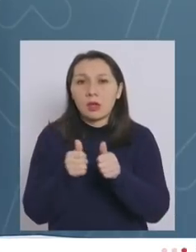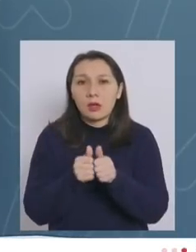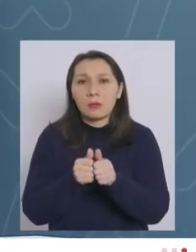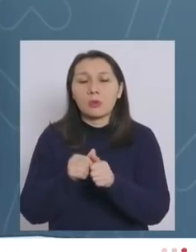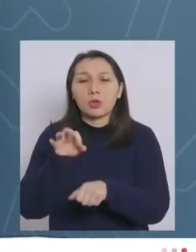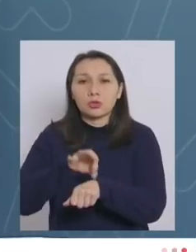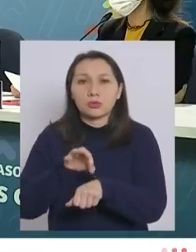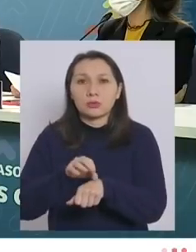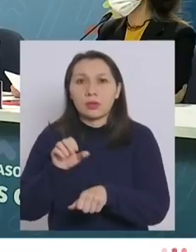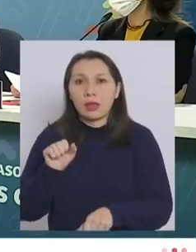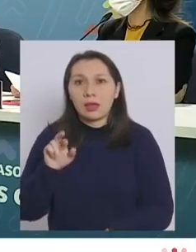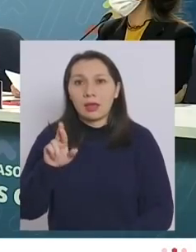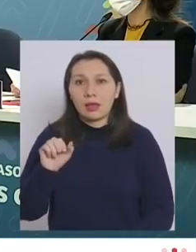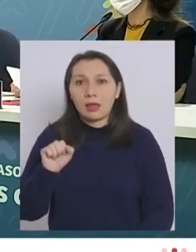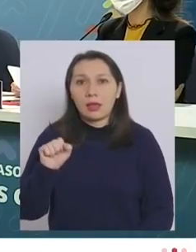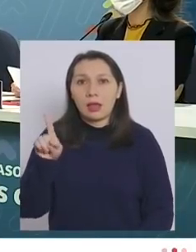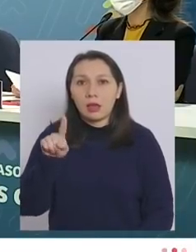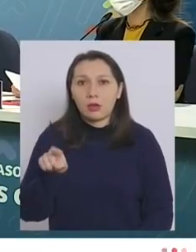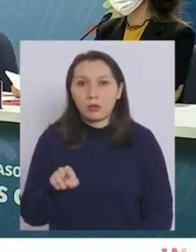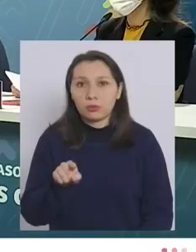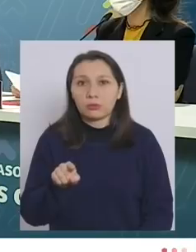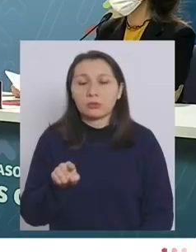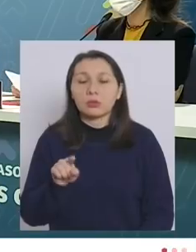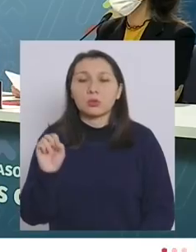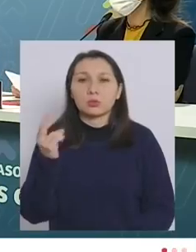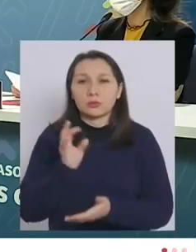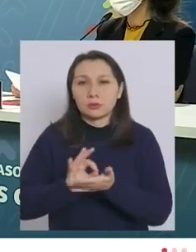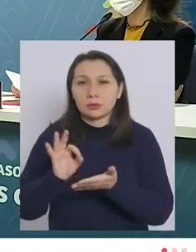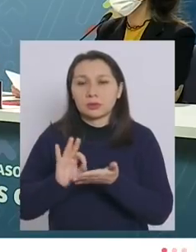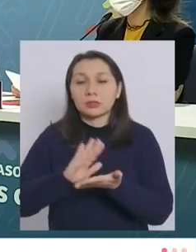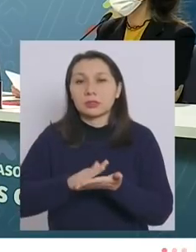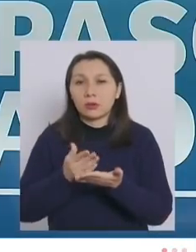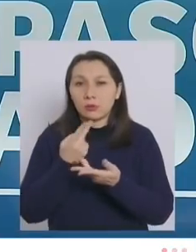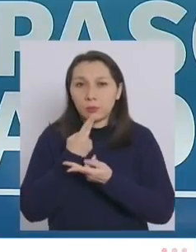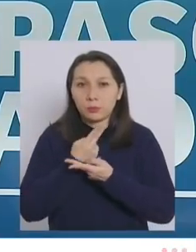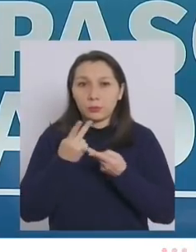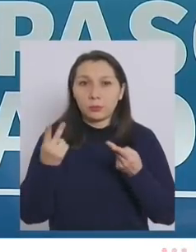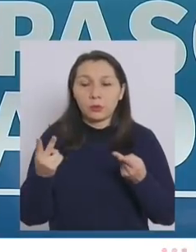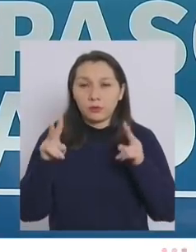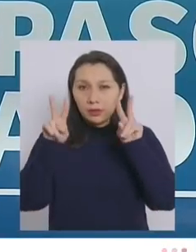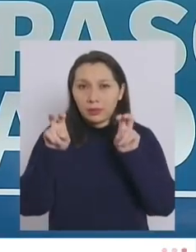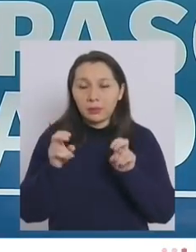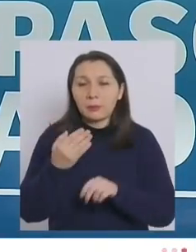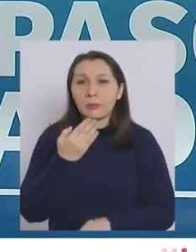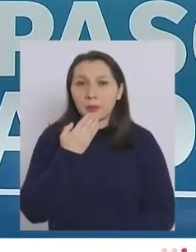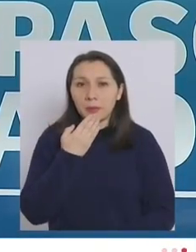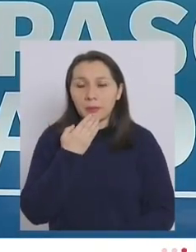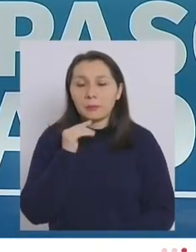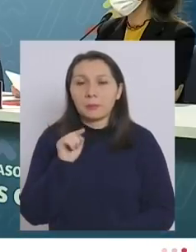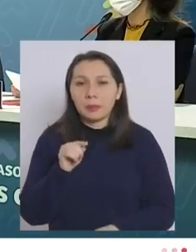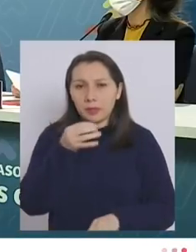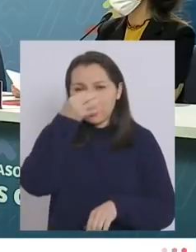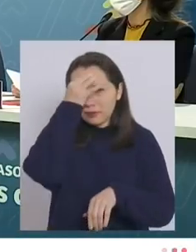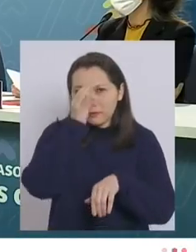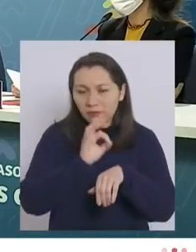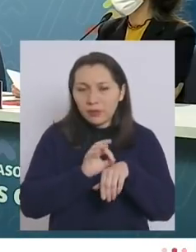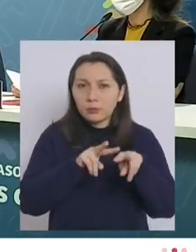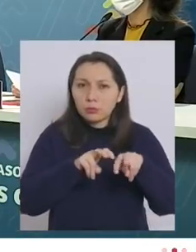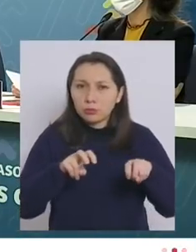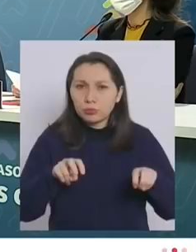Rafael Arauz, asesor de la Subsecretaría de Salud Pública en temas también de